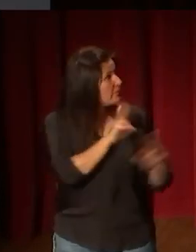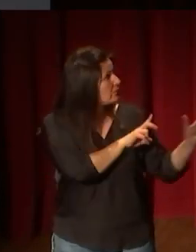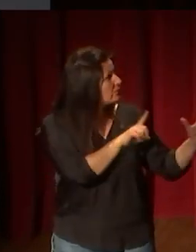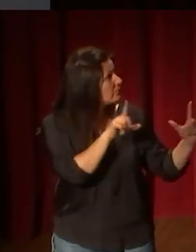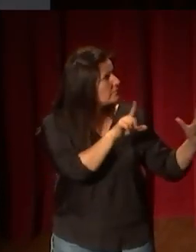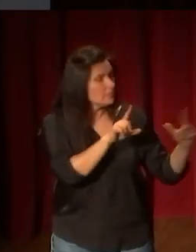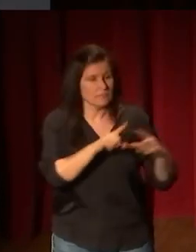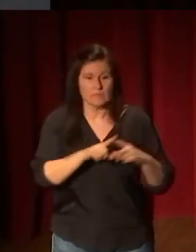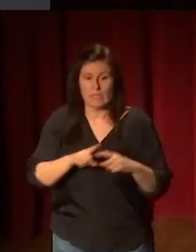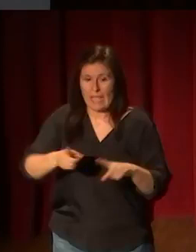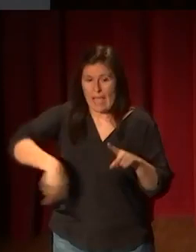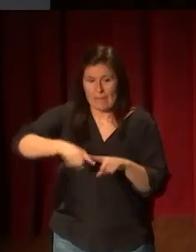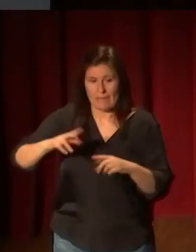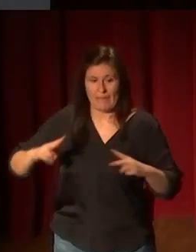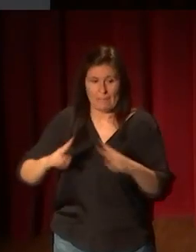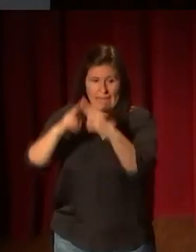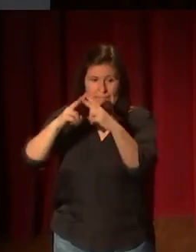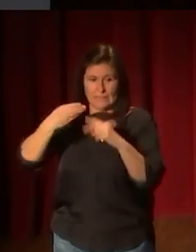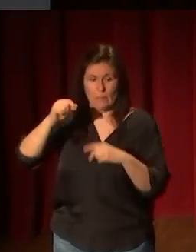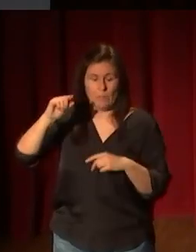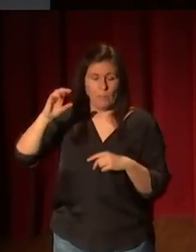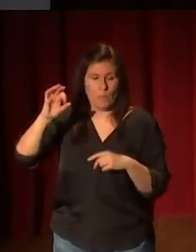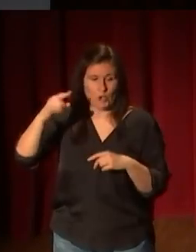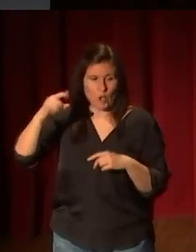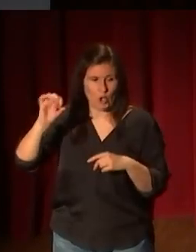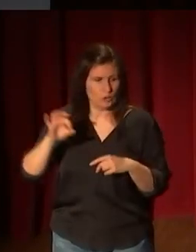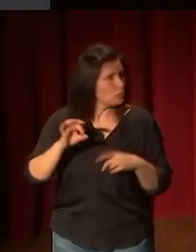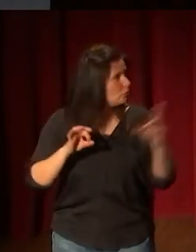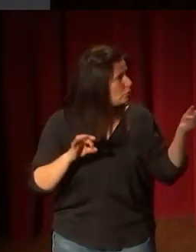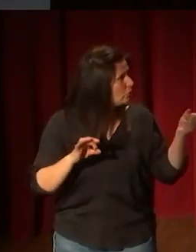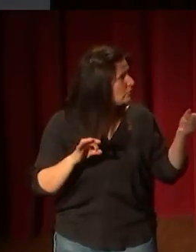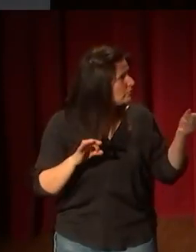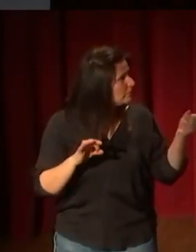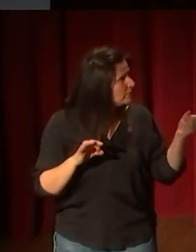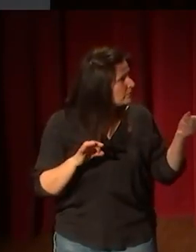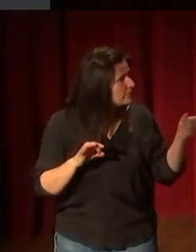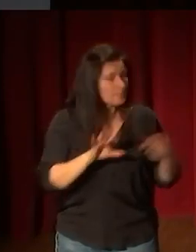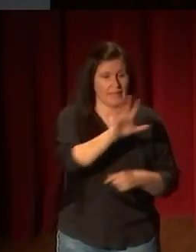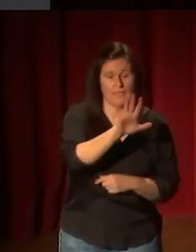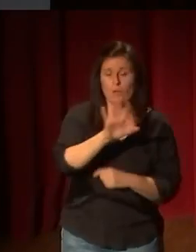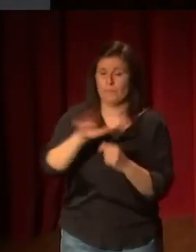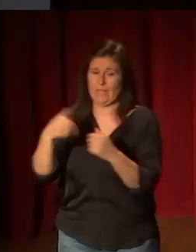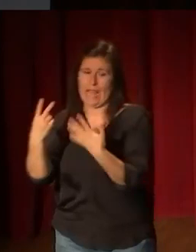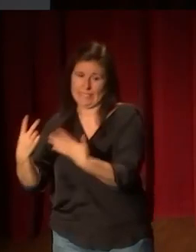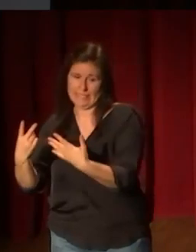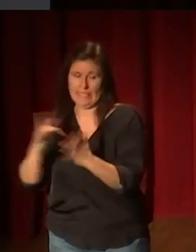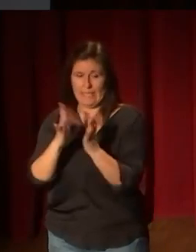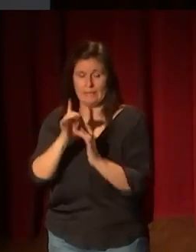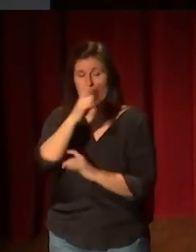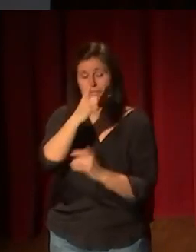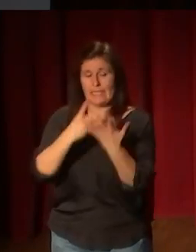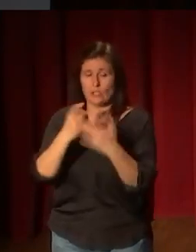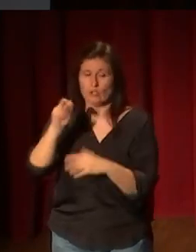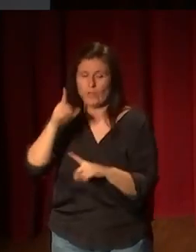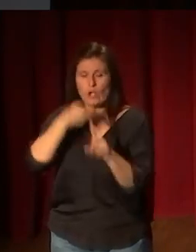la plaza parisina de los vosgos ataviada el 5 al 7 de abril de 1612 para